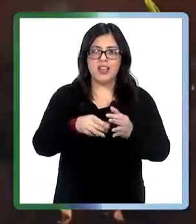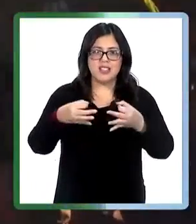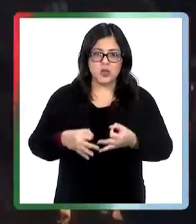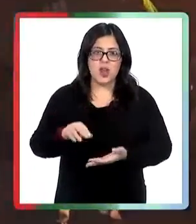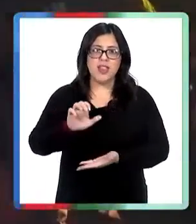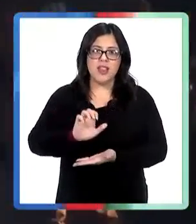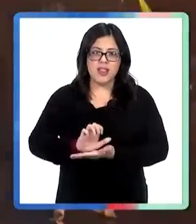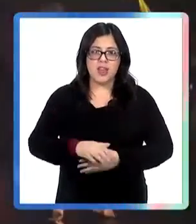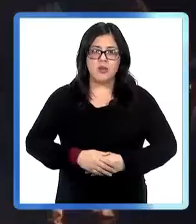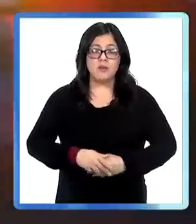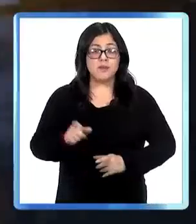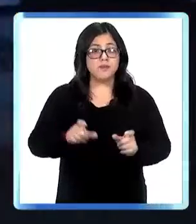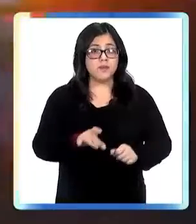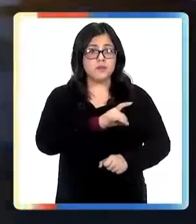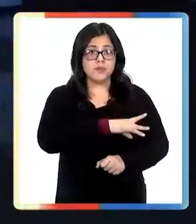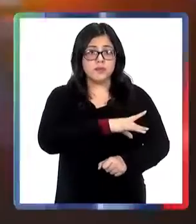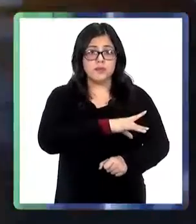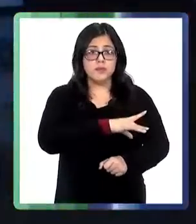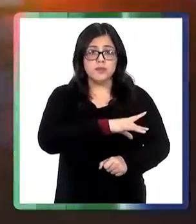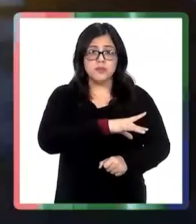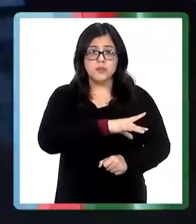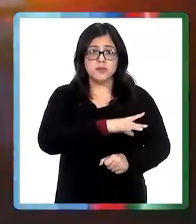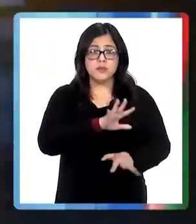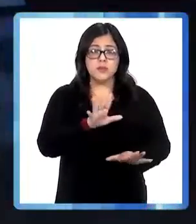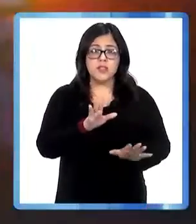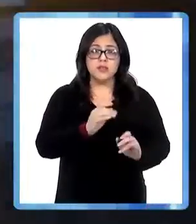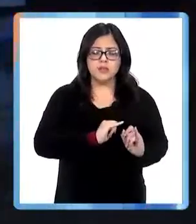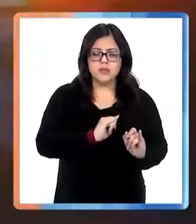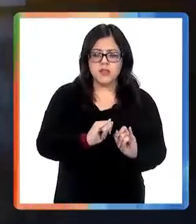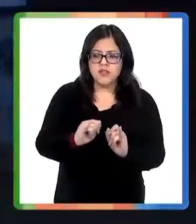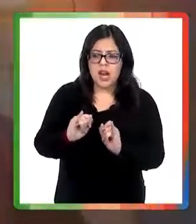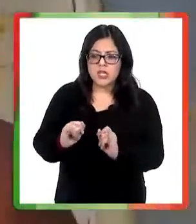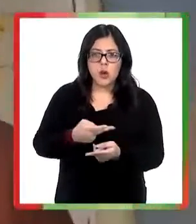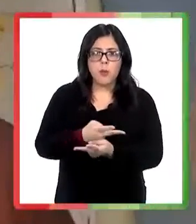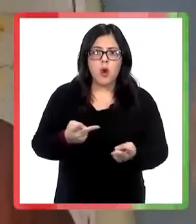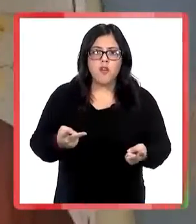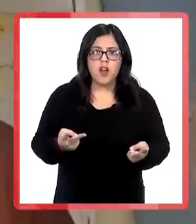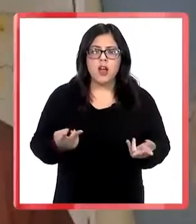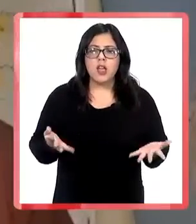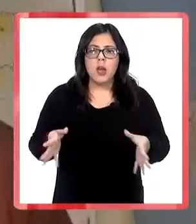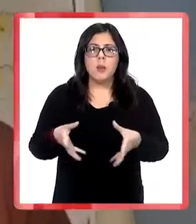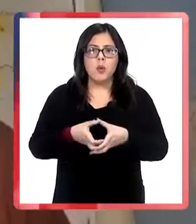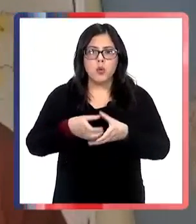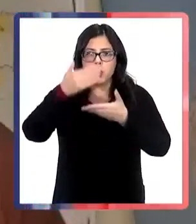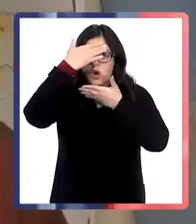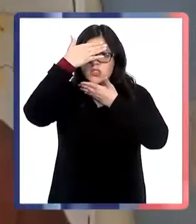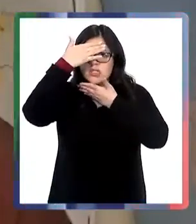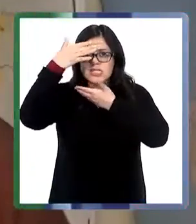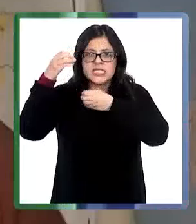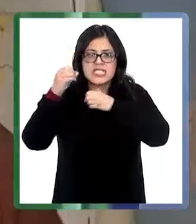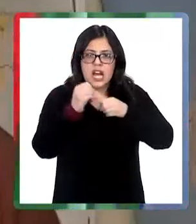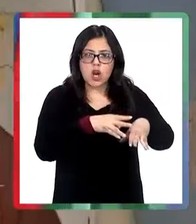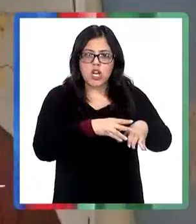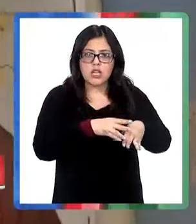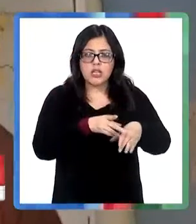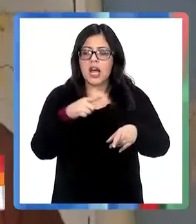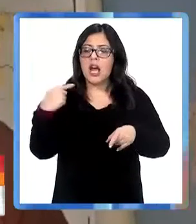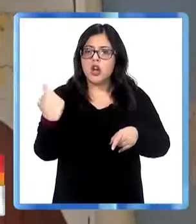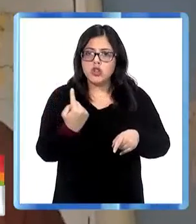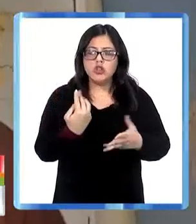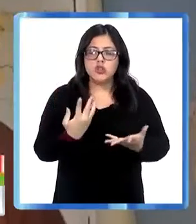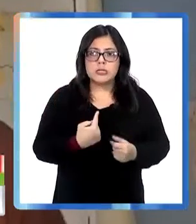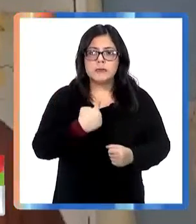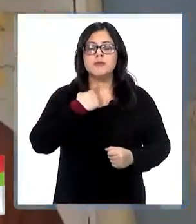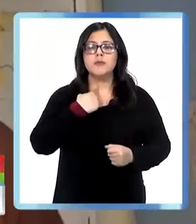de Seguridad del Estado. Los chilenos y chilenas hemos sido notificados públicamente por un grupo terrorista